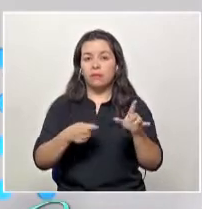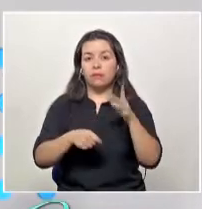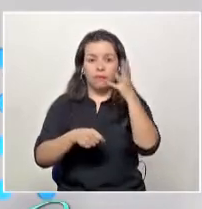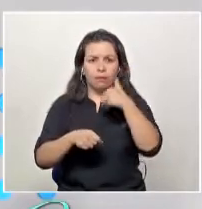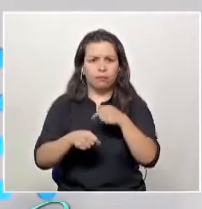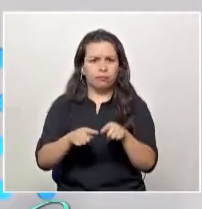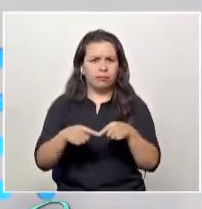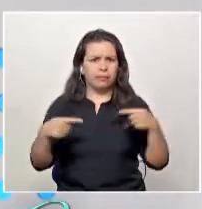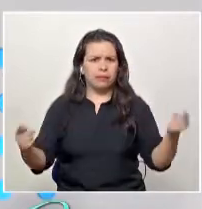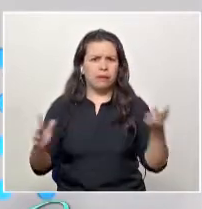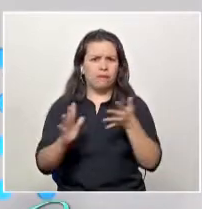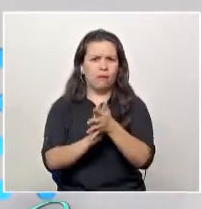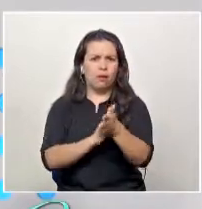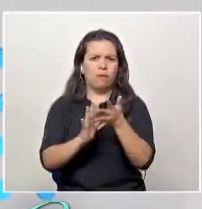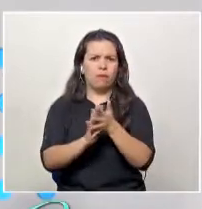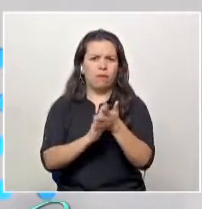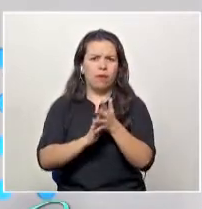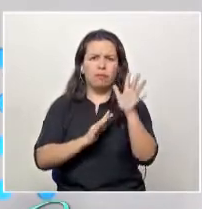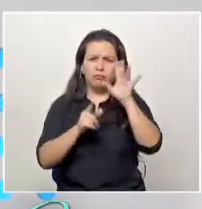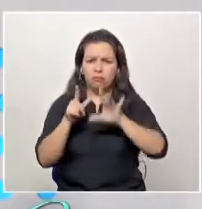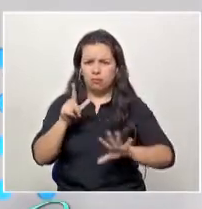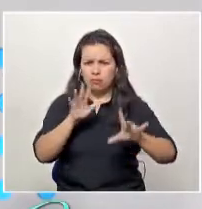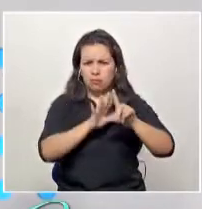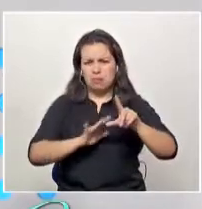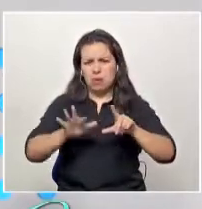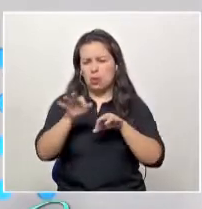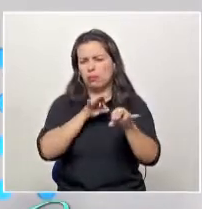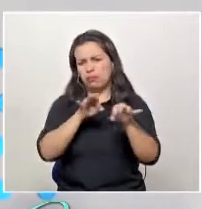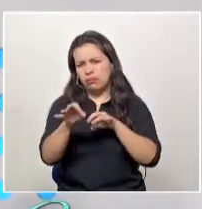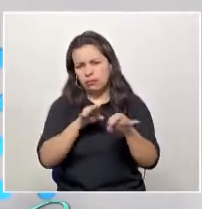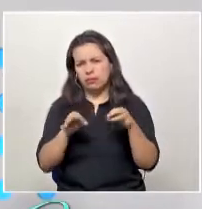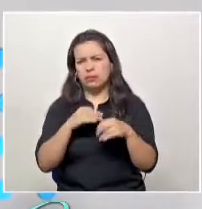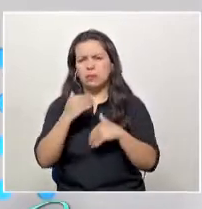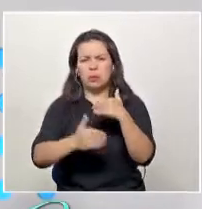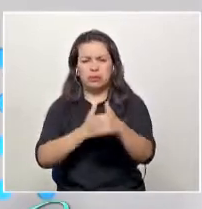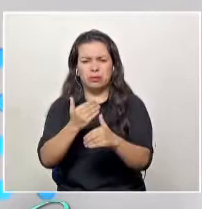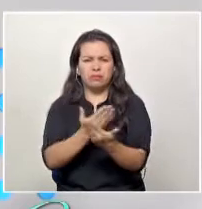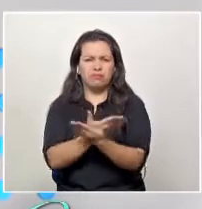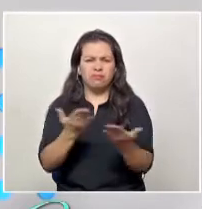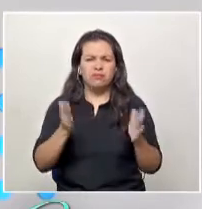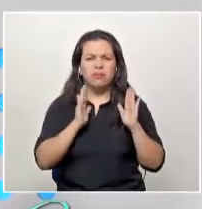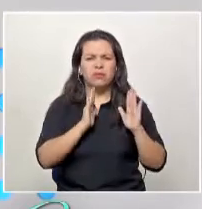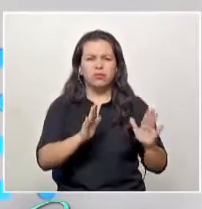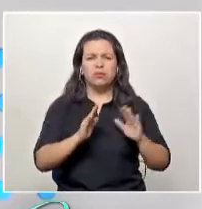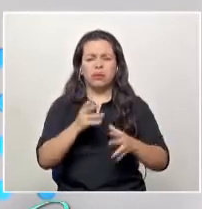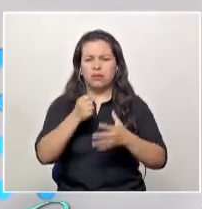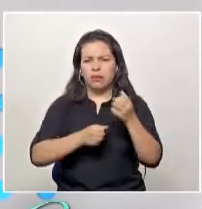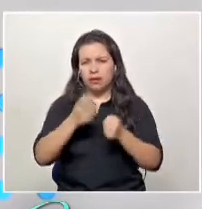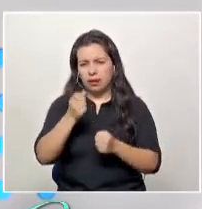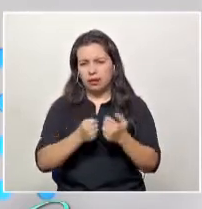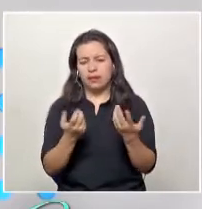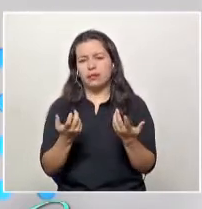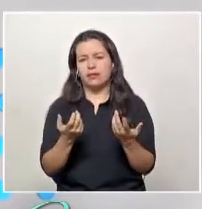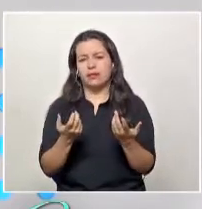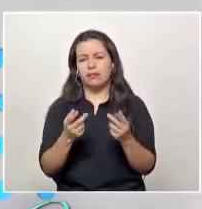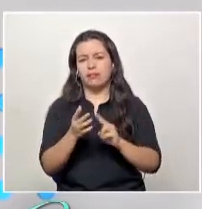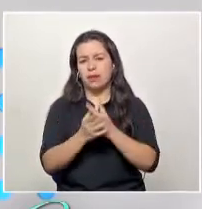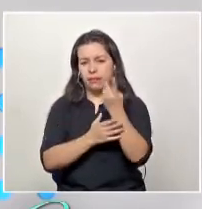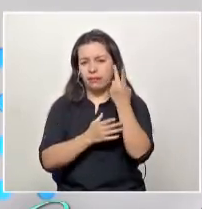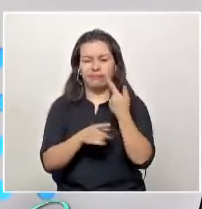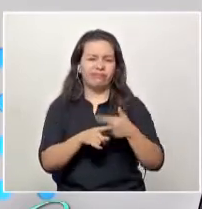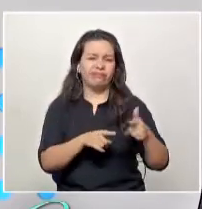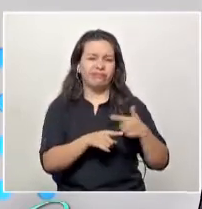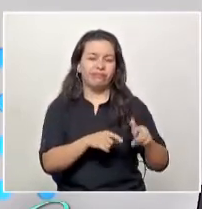mucha información, algunos cortos videos explicativos de procesos, en el caso de las leches de vegetales, en